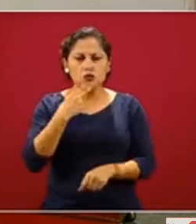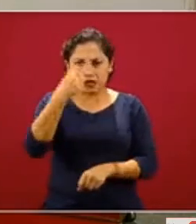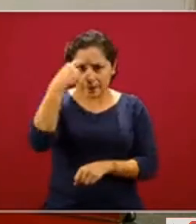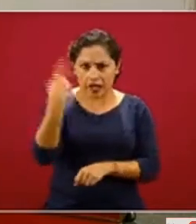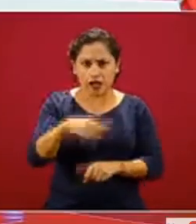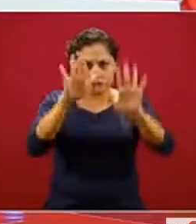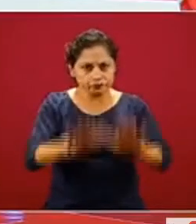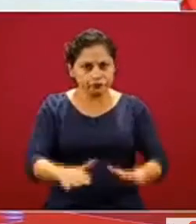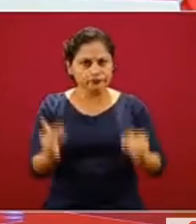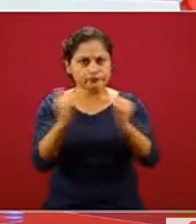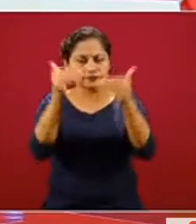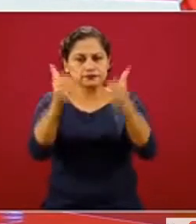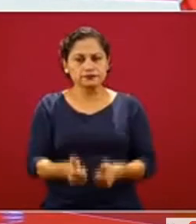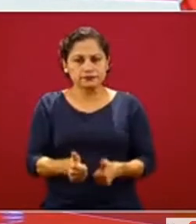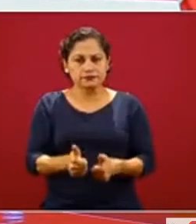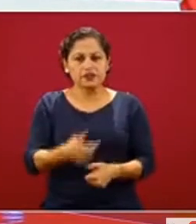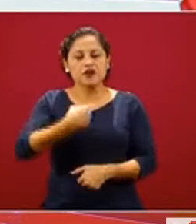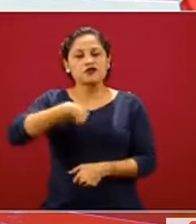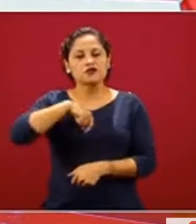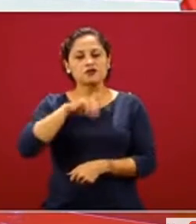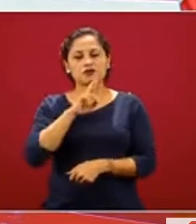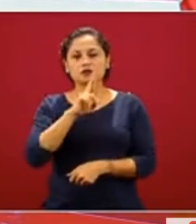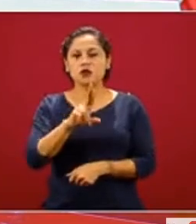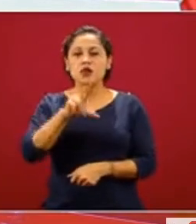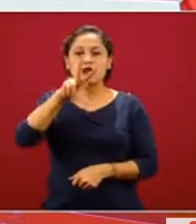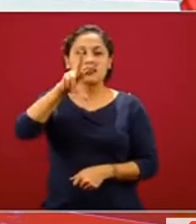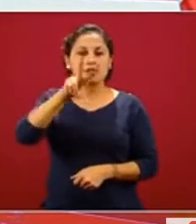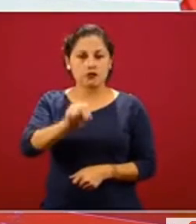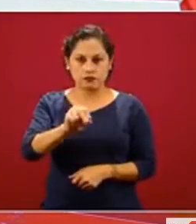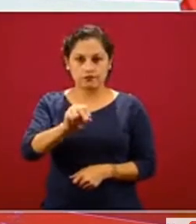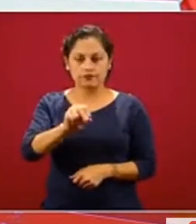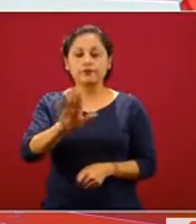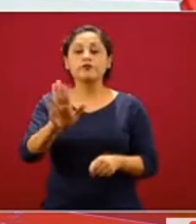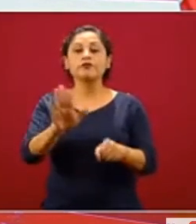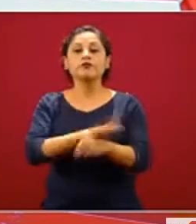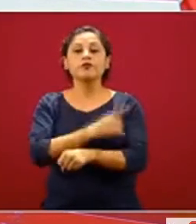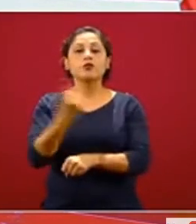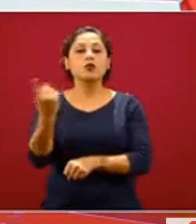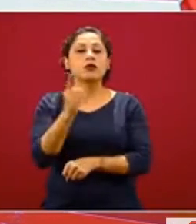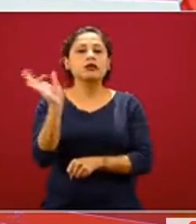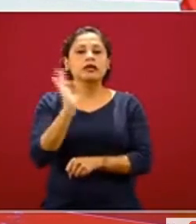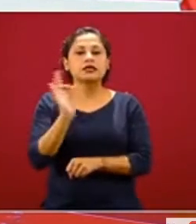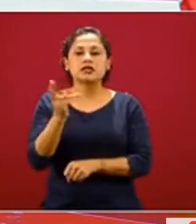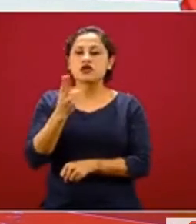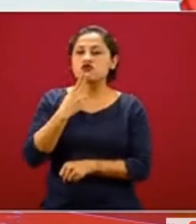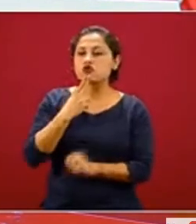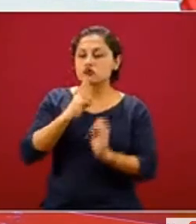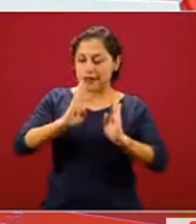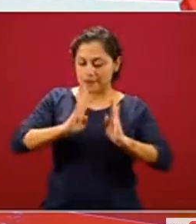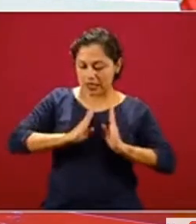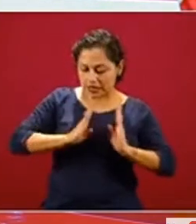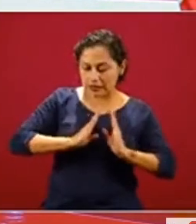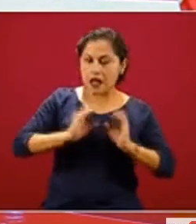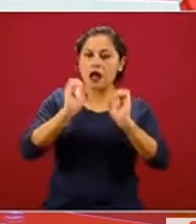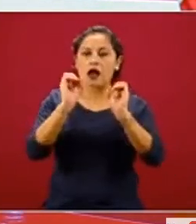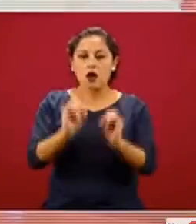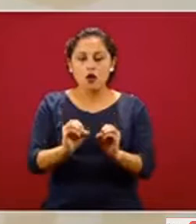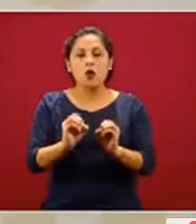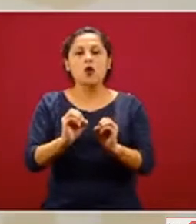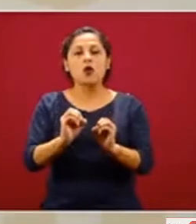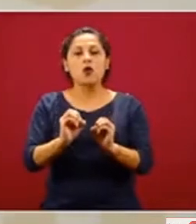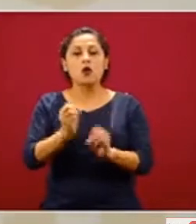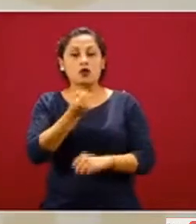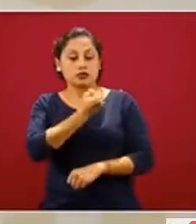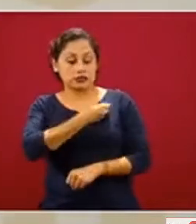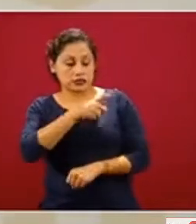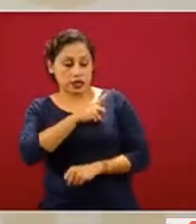no. Porque si uno militariza o convierte a la acción de la salud